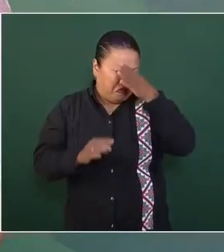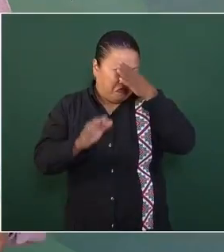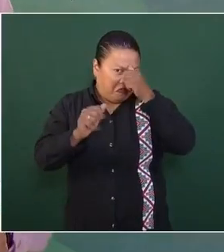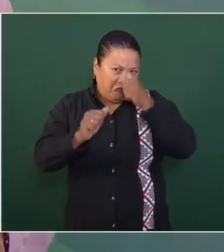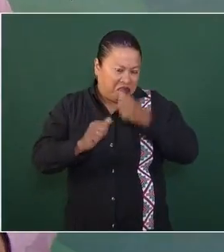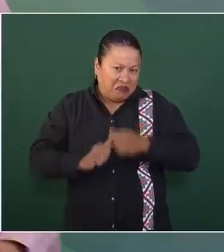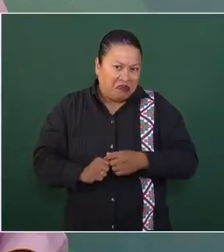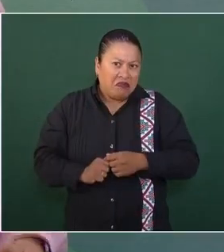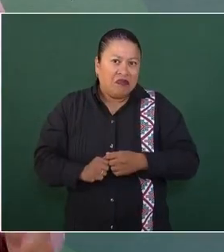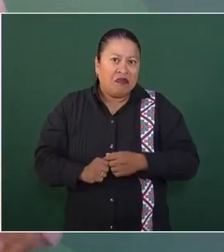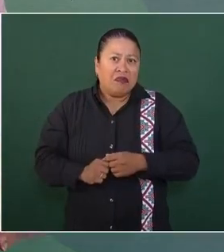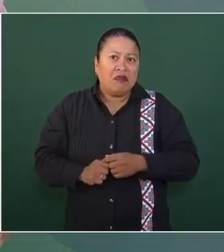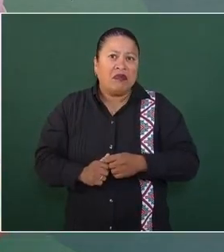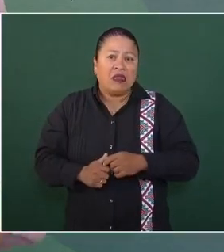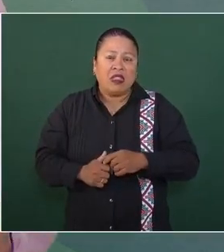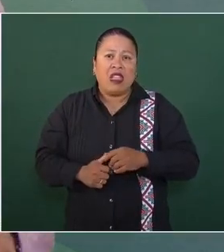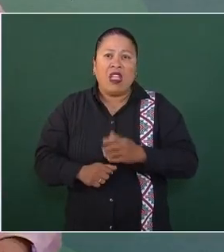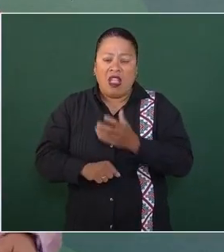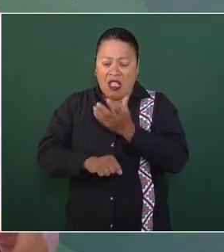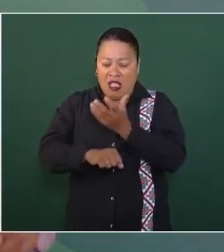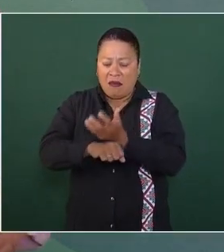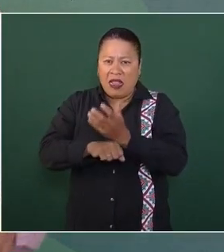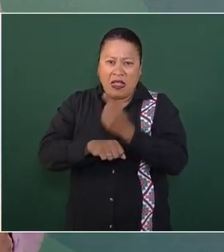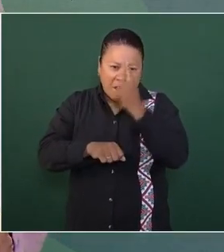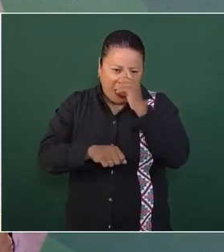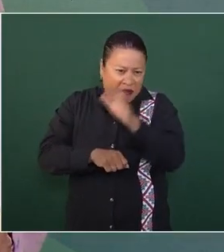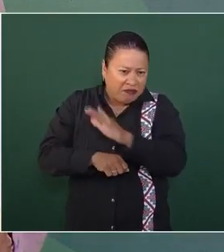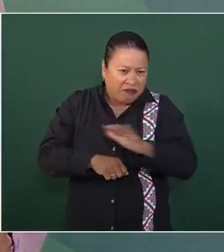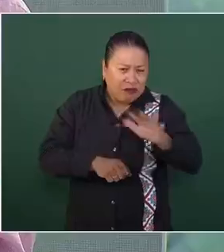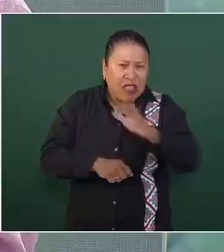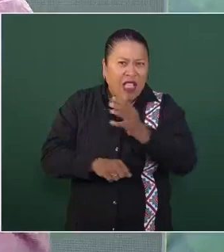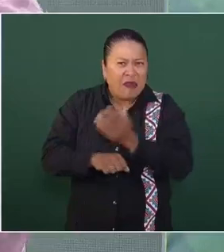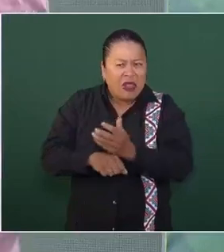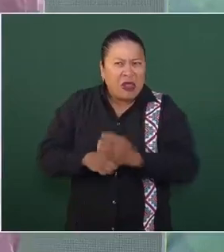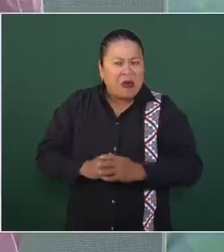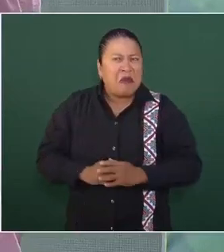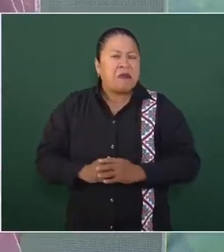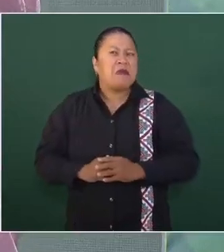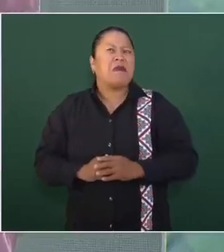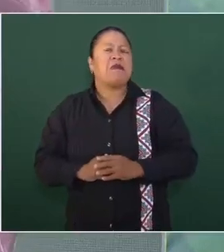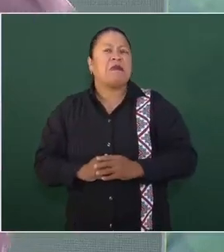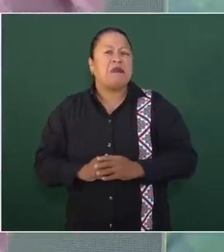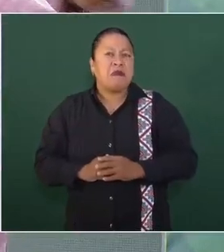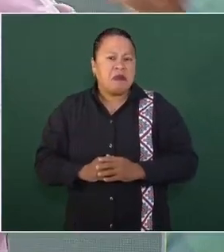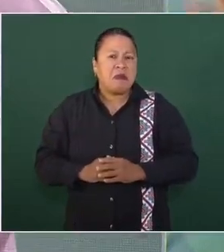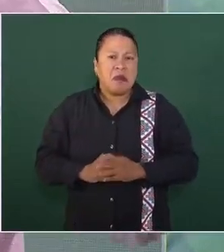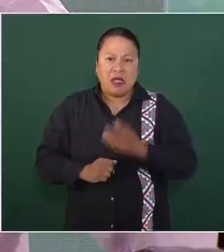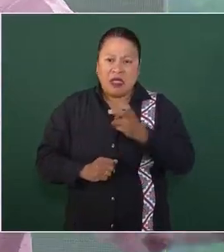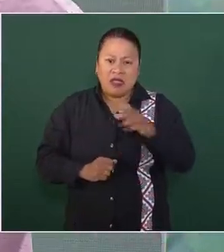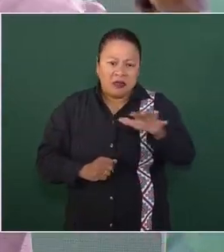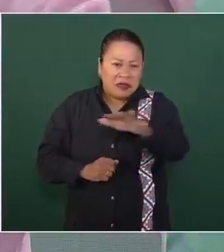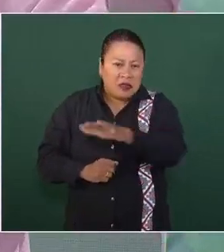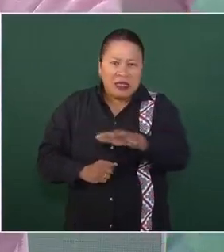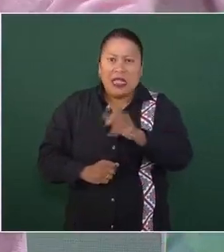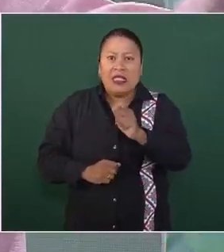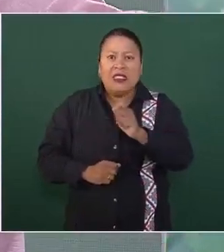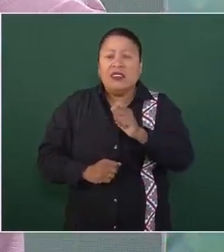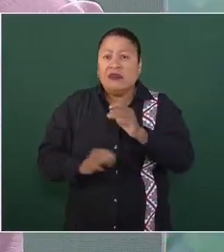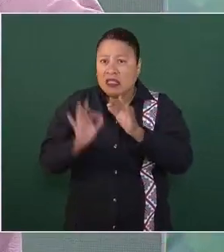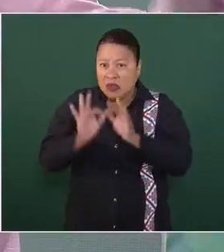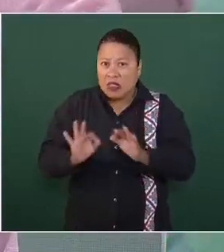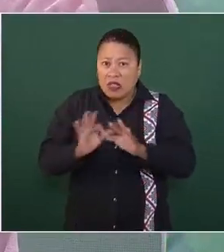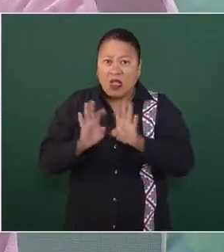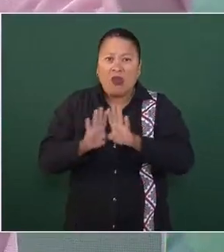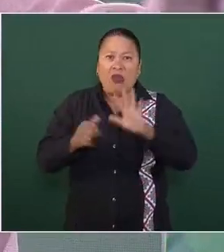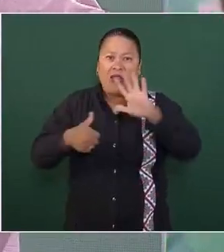América para los americanos o sea que ya era un espacio vital toda